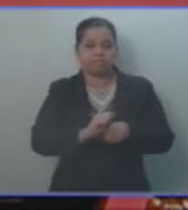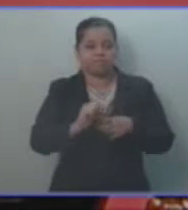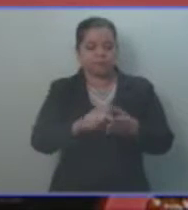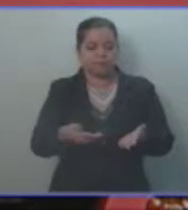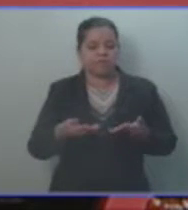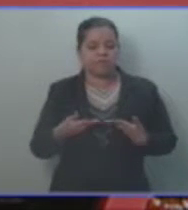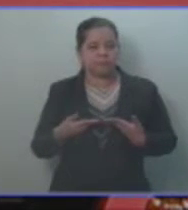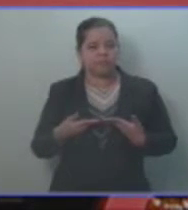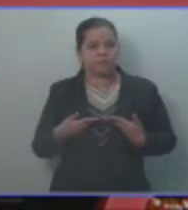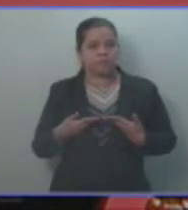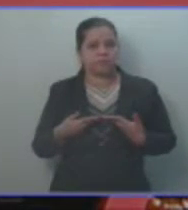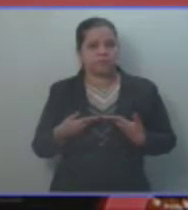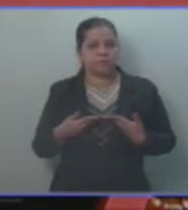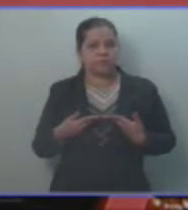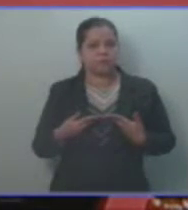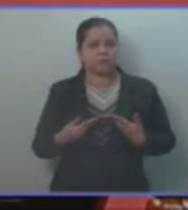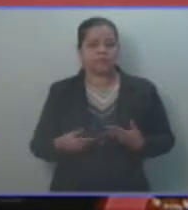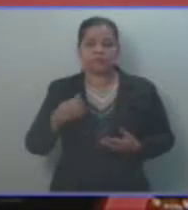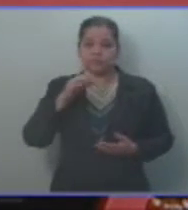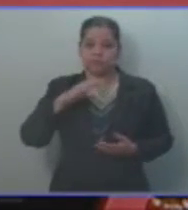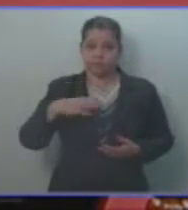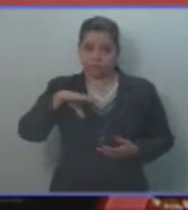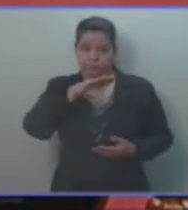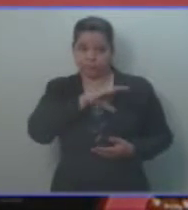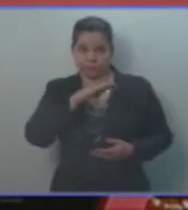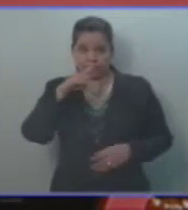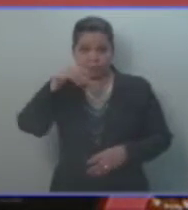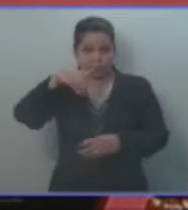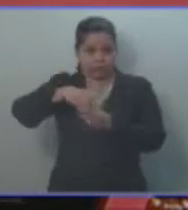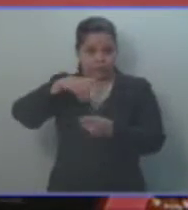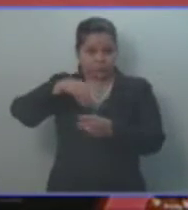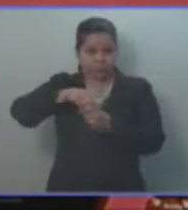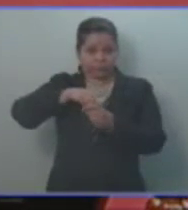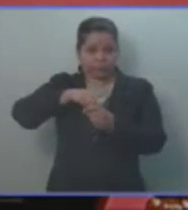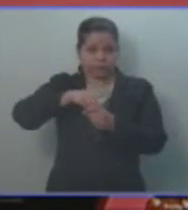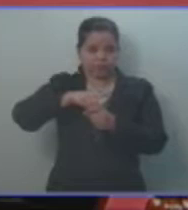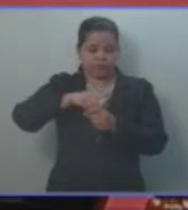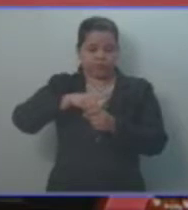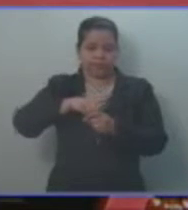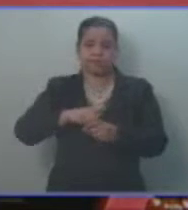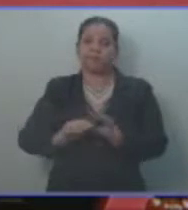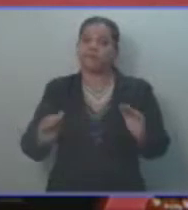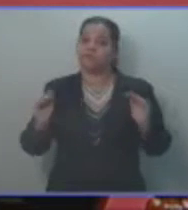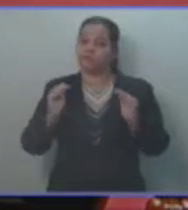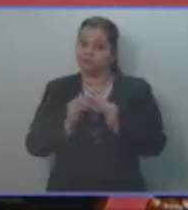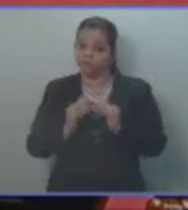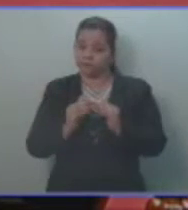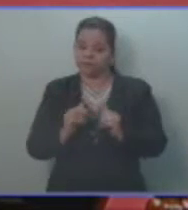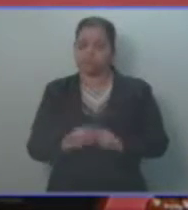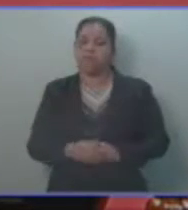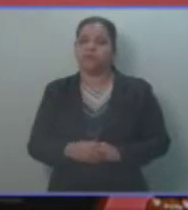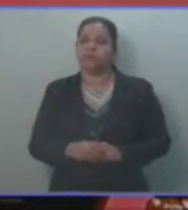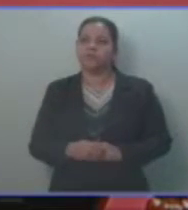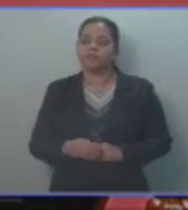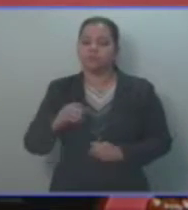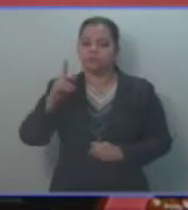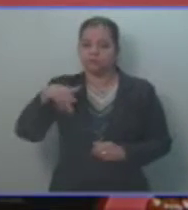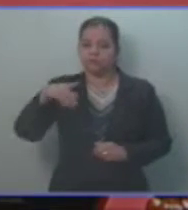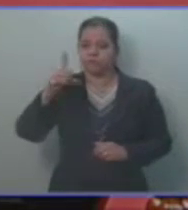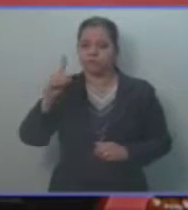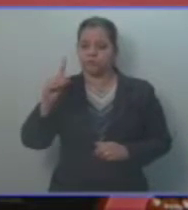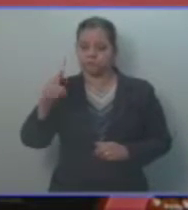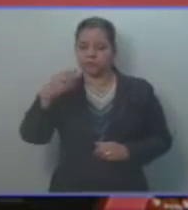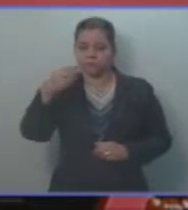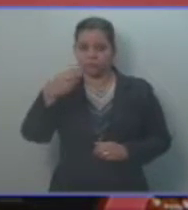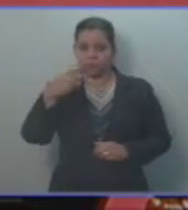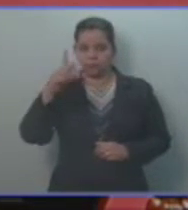sector. Tanto el Consejo Nacional de la Atención Integral a la Persona con Discapacidad, CONAIPD, como la